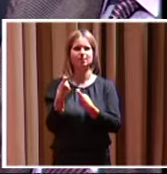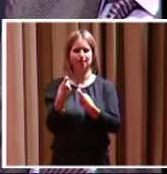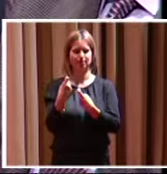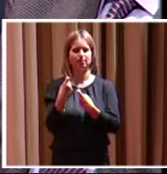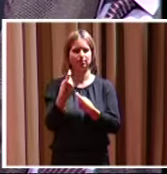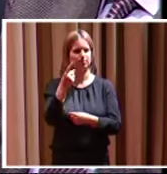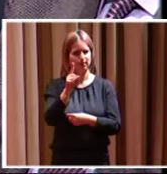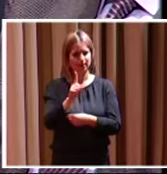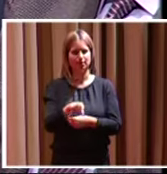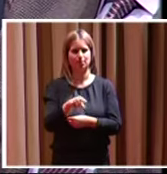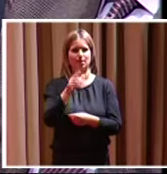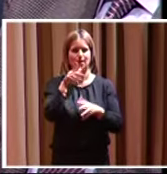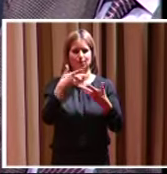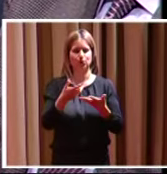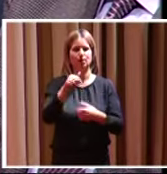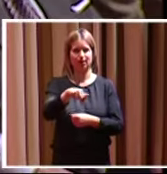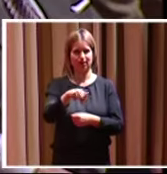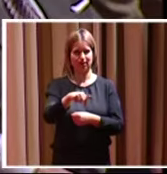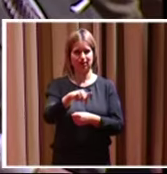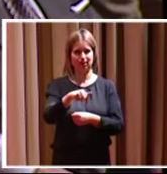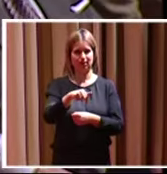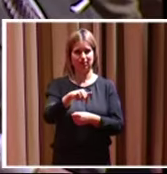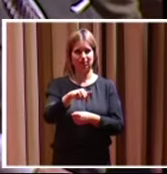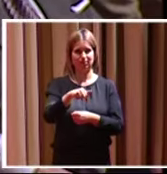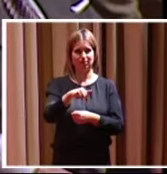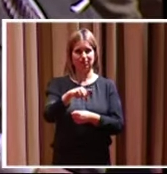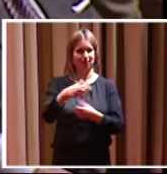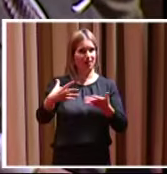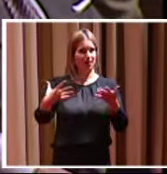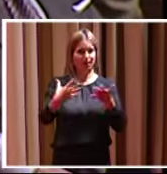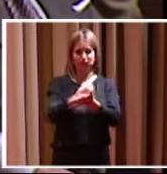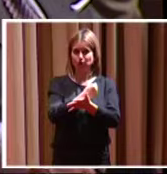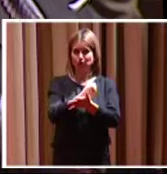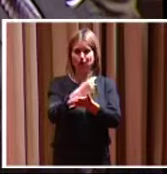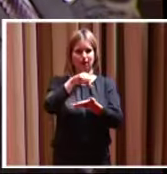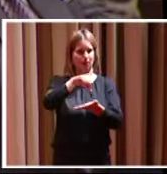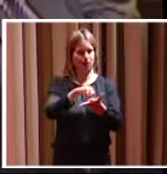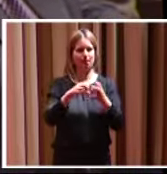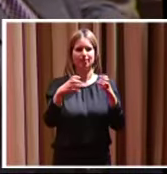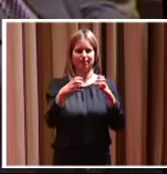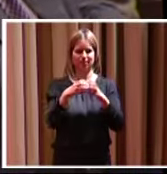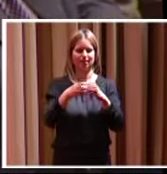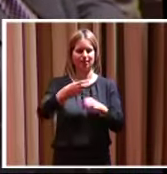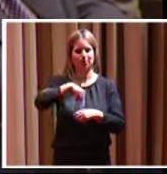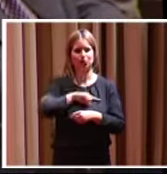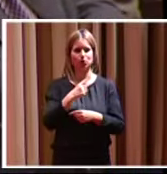estamos también hoy aquí, los que nos necesita a toda la ciudad de Granada. Y a